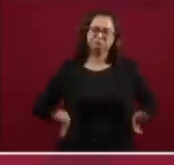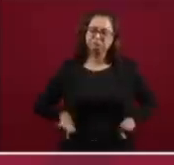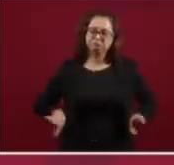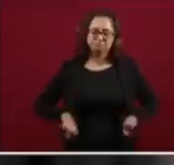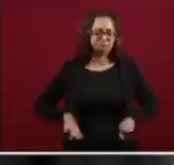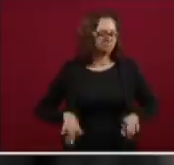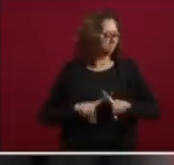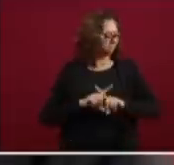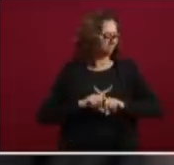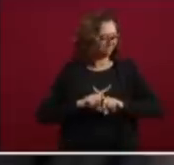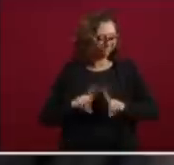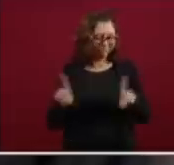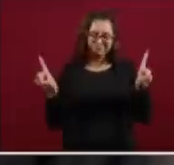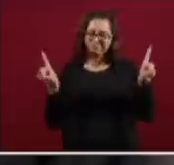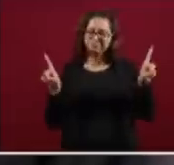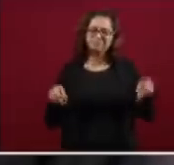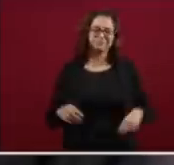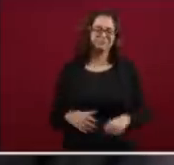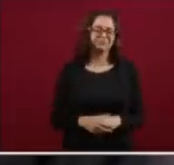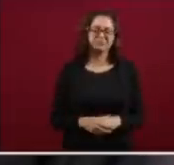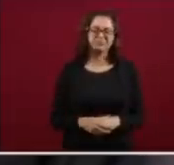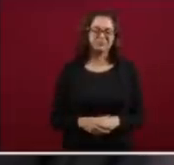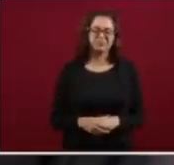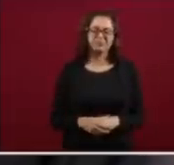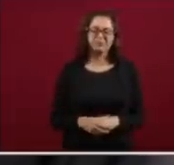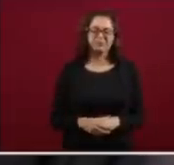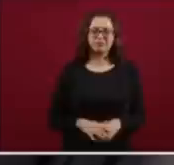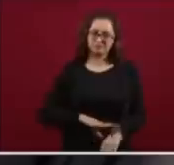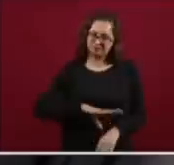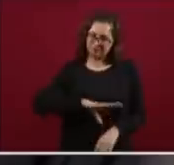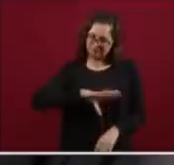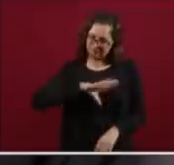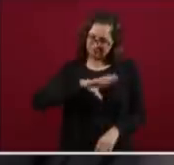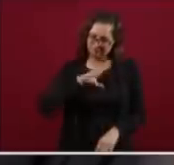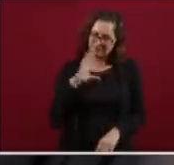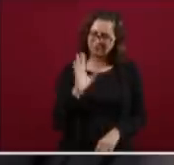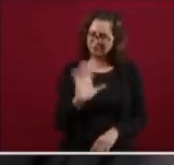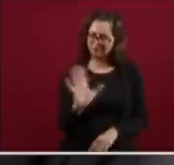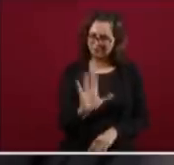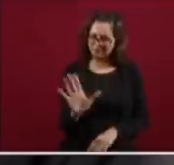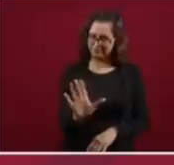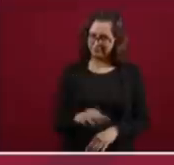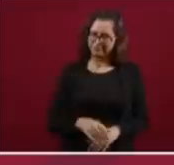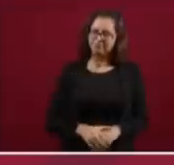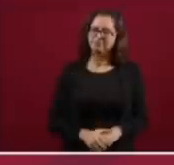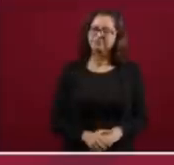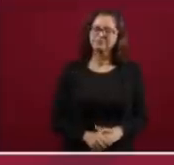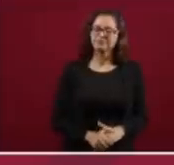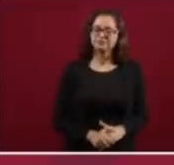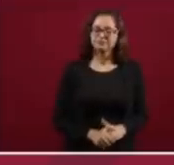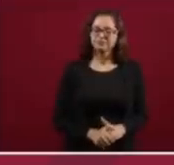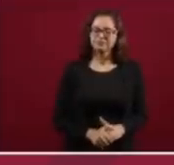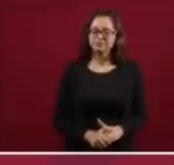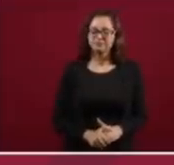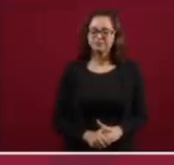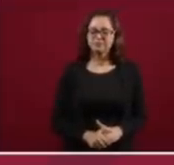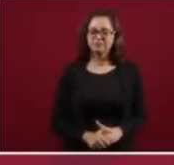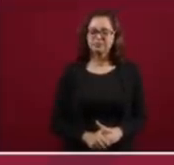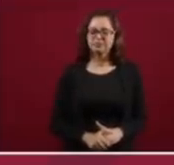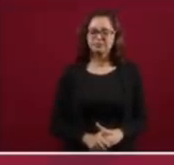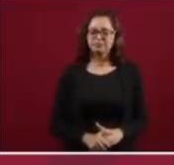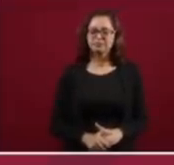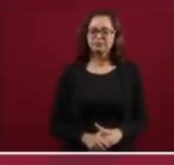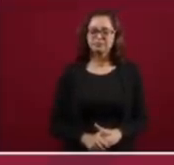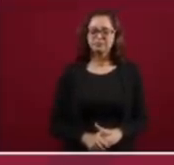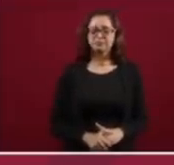no somos iguales porque eso sí calienta este y yo creo que